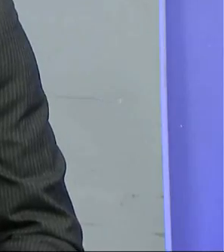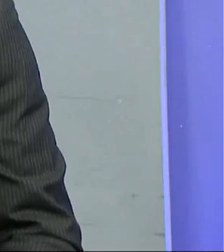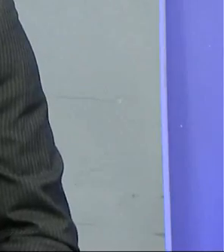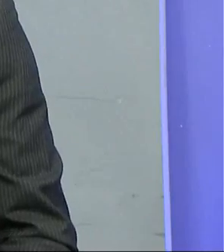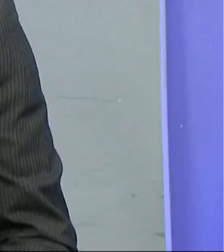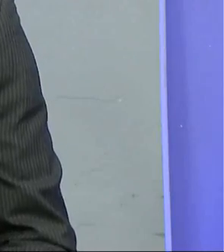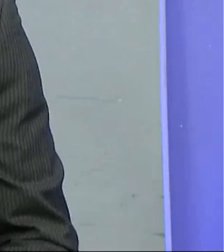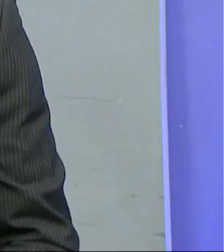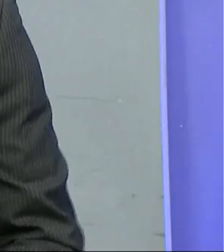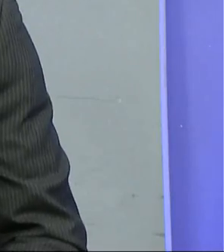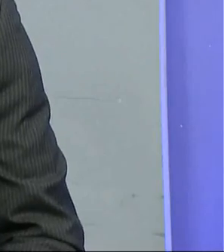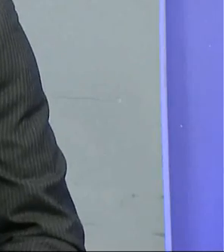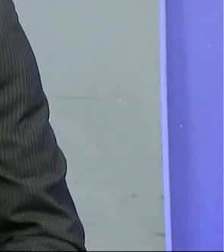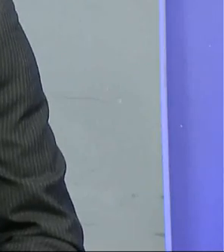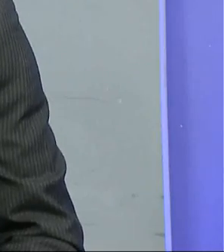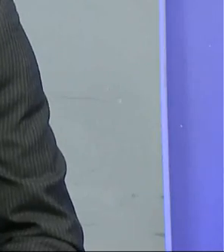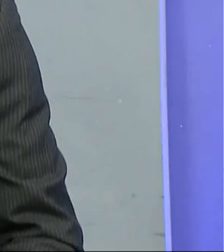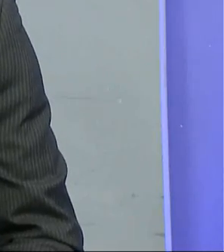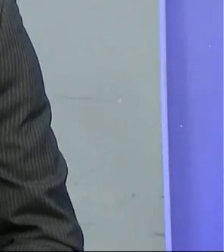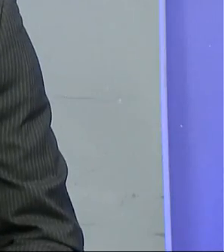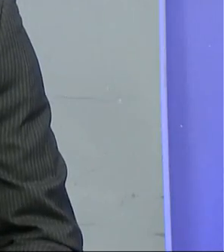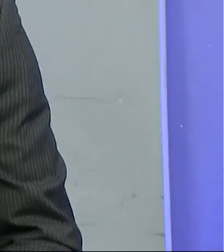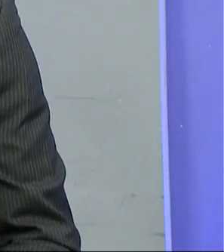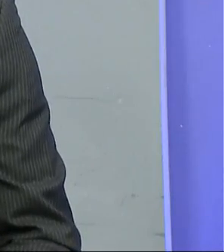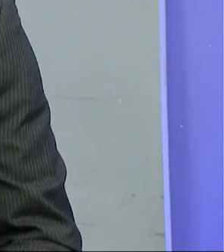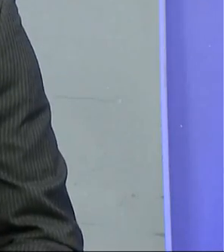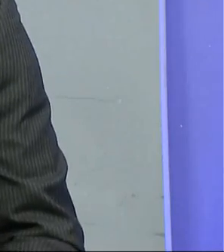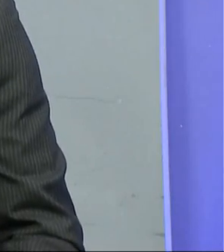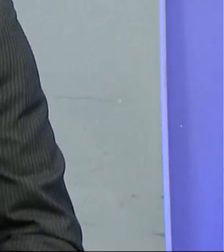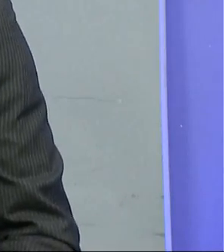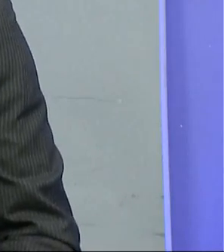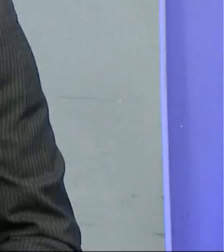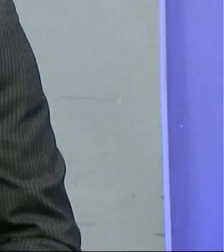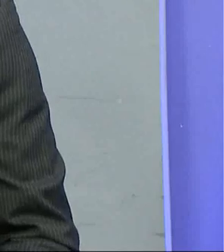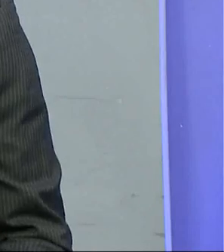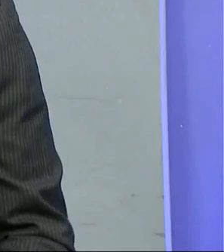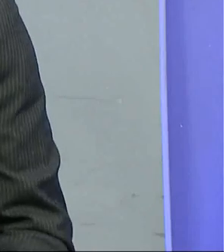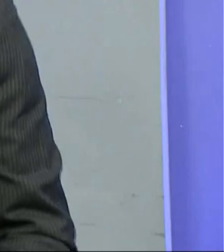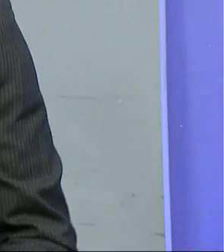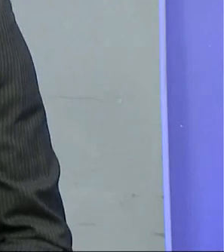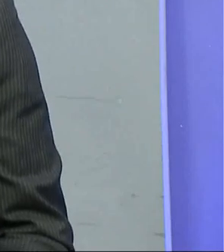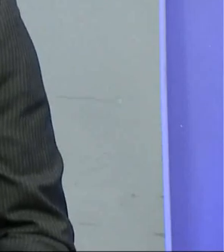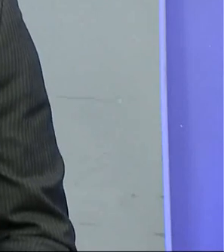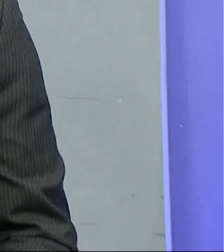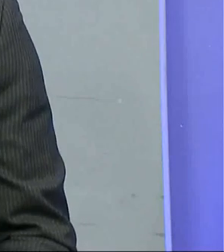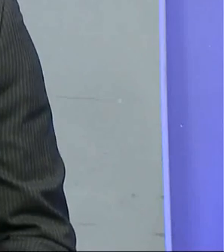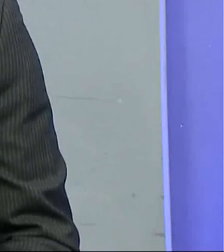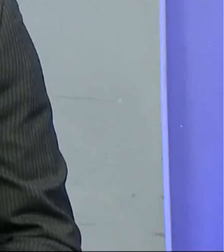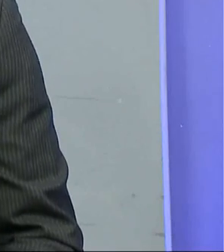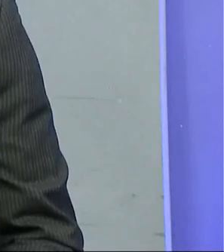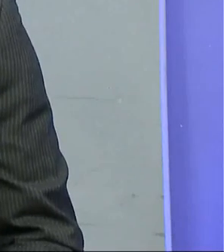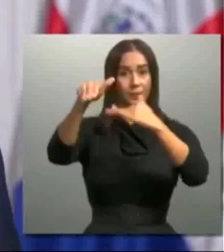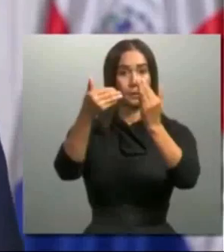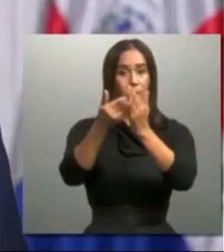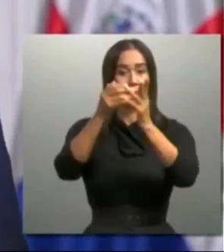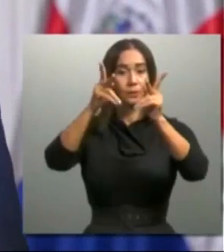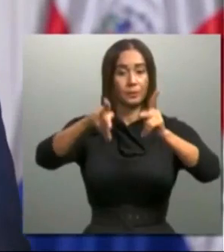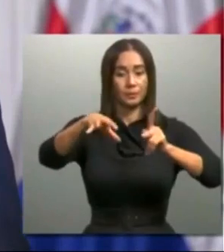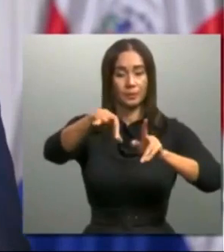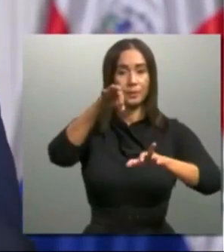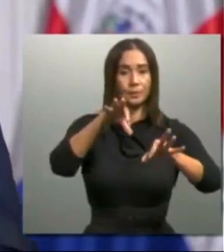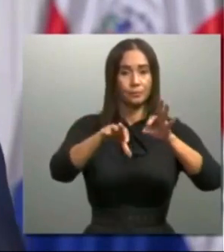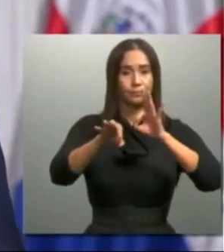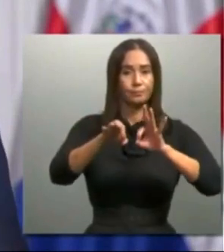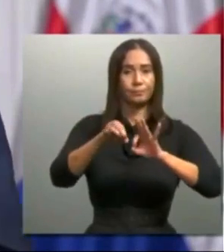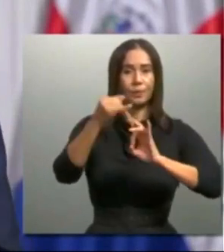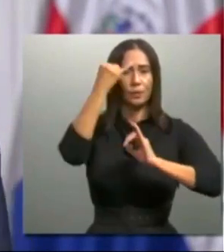ya marchando hacia el presidente, que hoy, en ese discurso que ustedes vieron de 7 minutos, como el presidente tiene